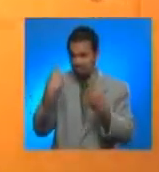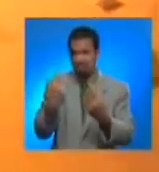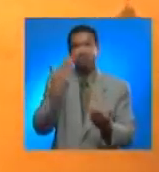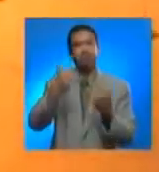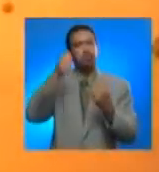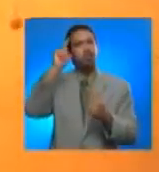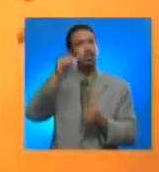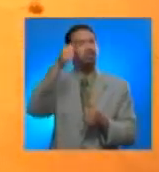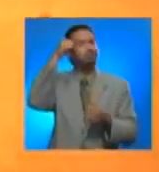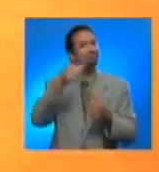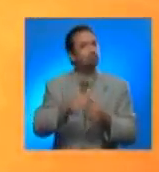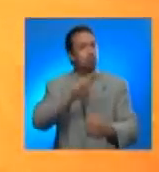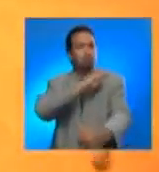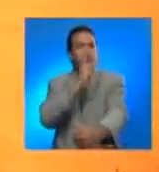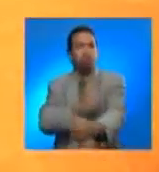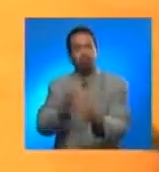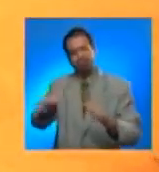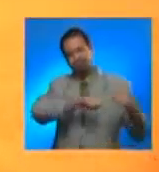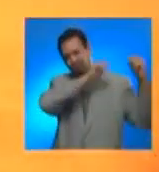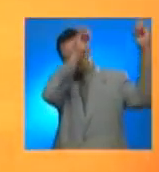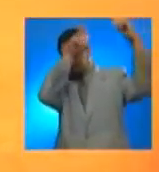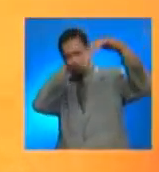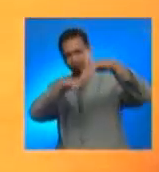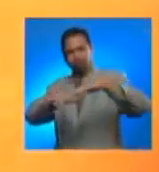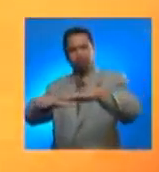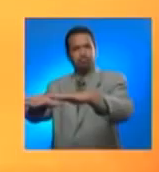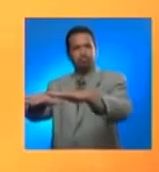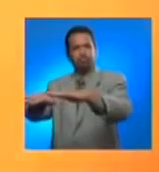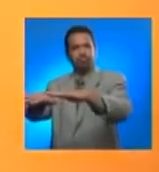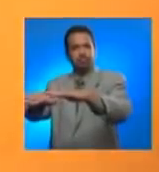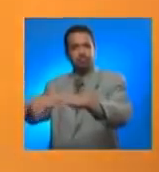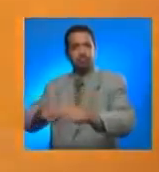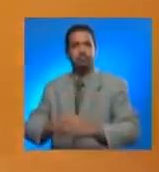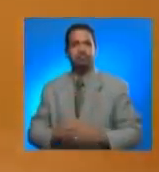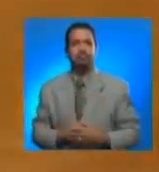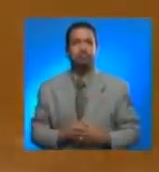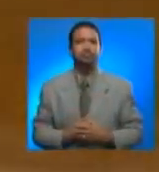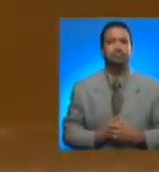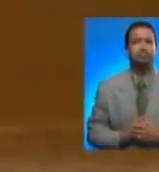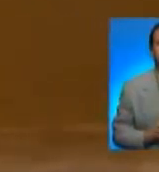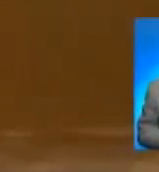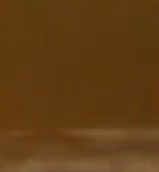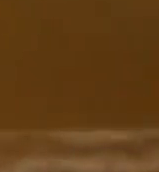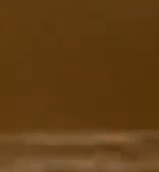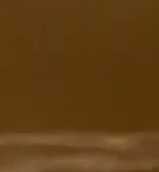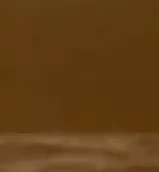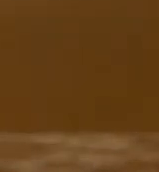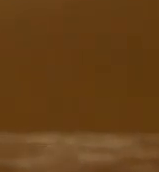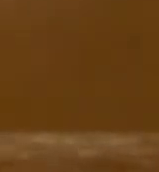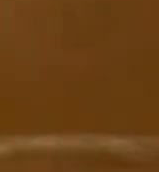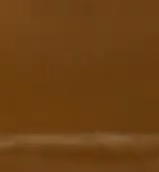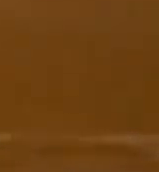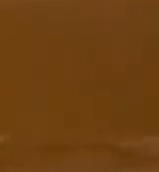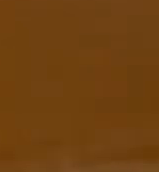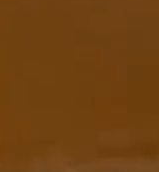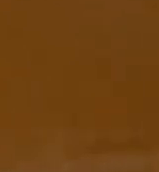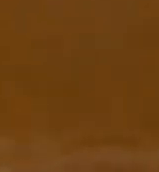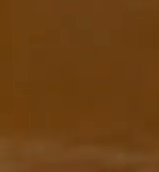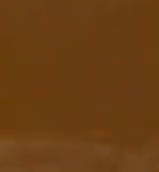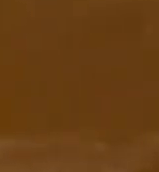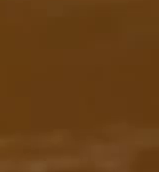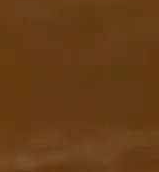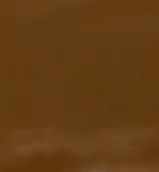tsunami, nos volvemos olvidadizos. Es duro creer el poder devastador que tiene nuestro planeta. Puerto Rico